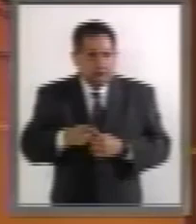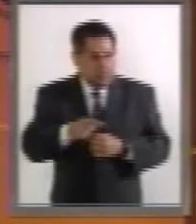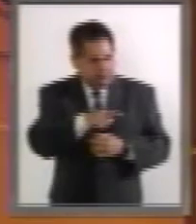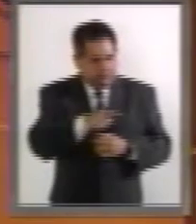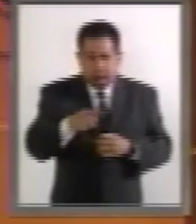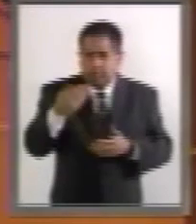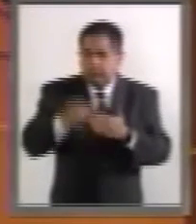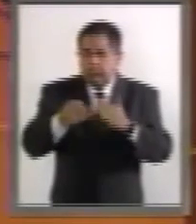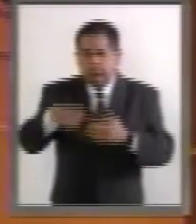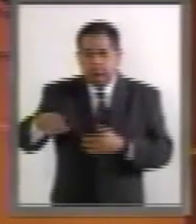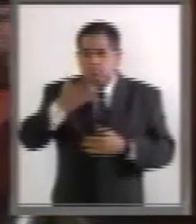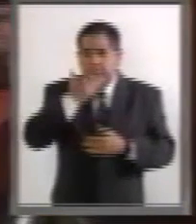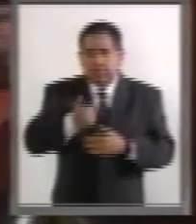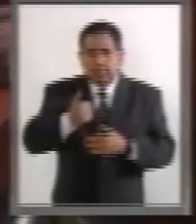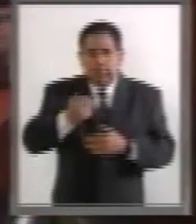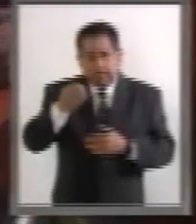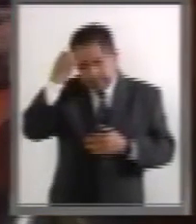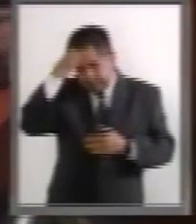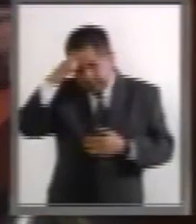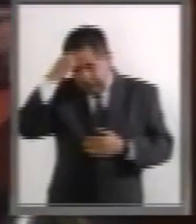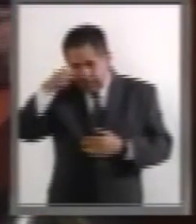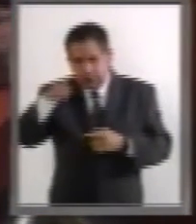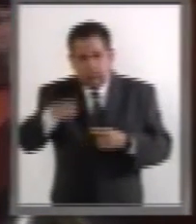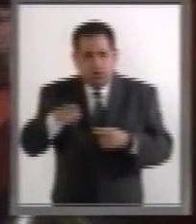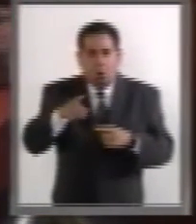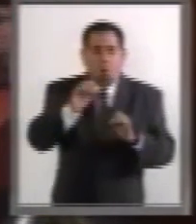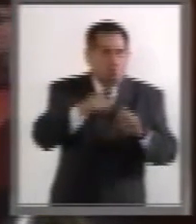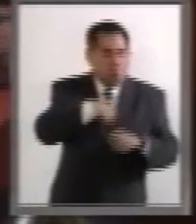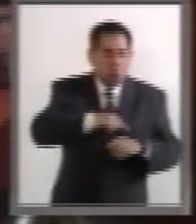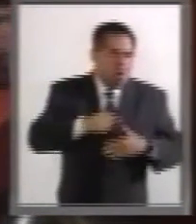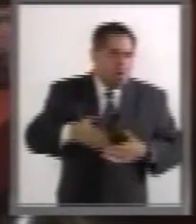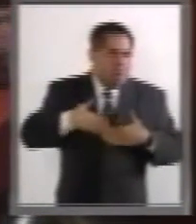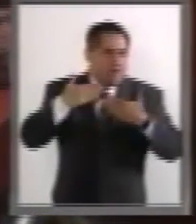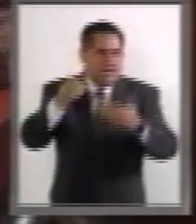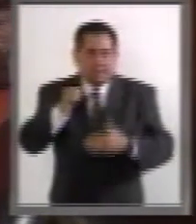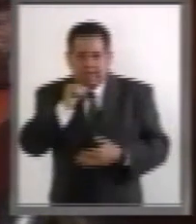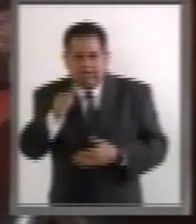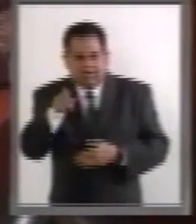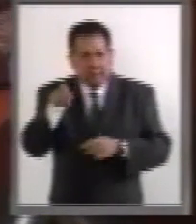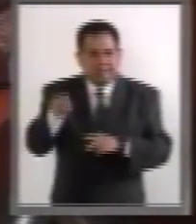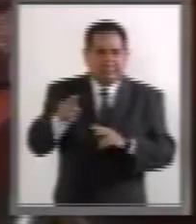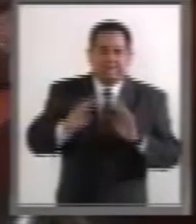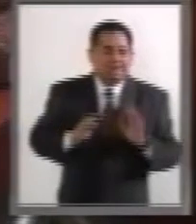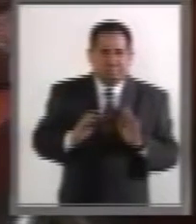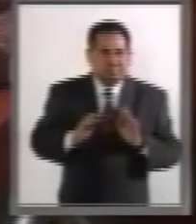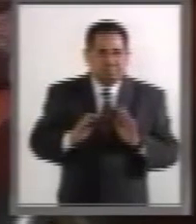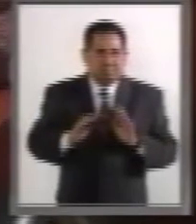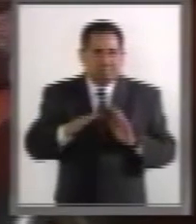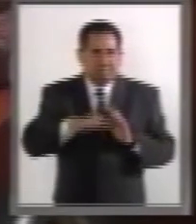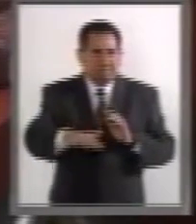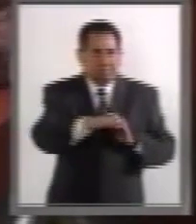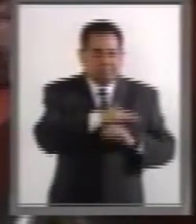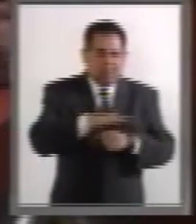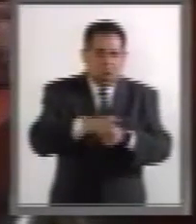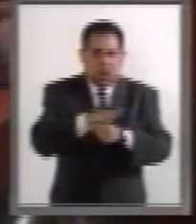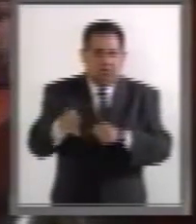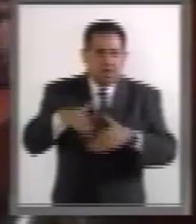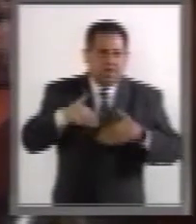la inexperiencia, la falta de confianza, sobre todo en esta materia, desde los ámbitos